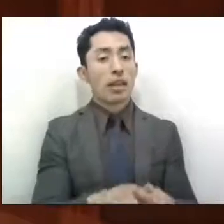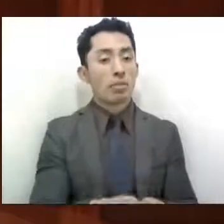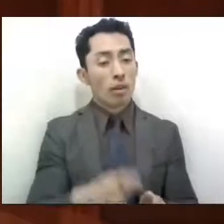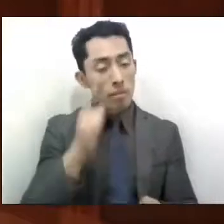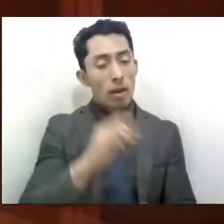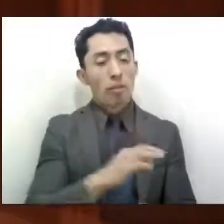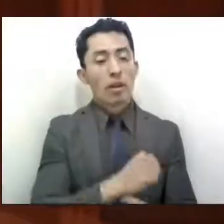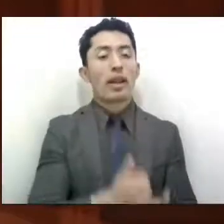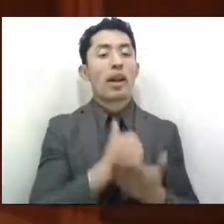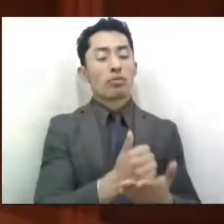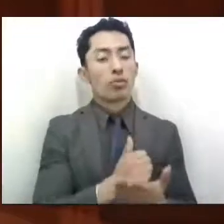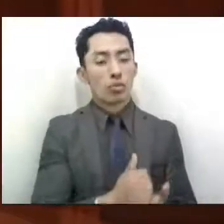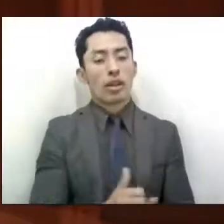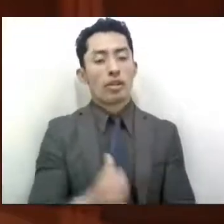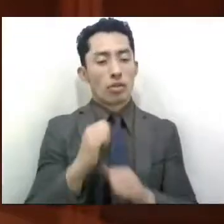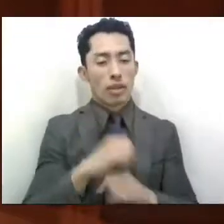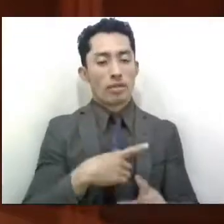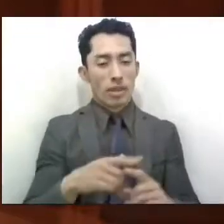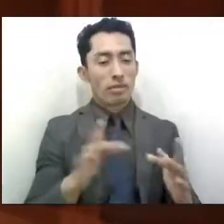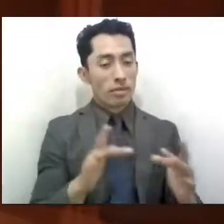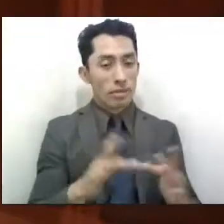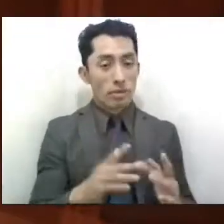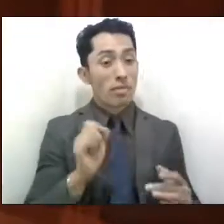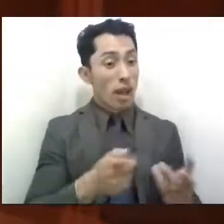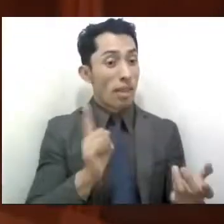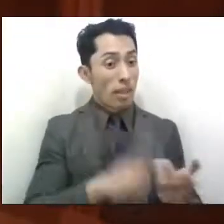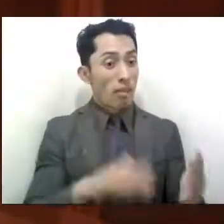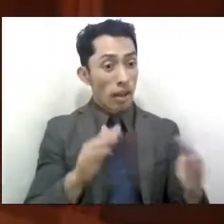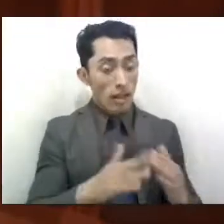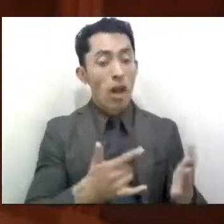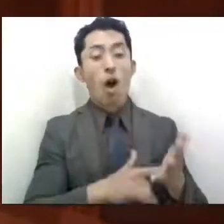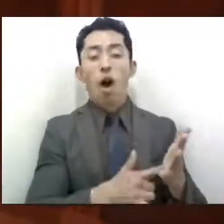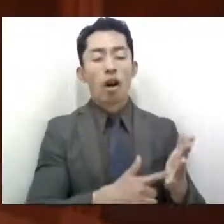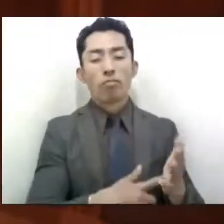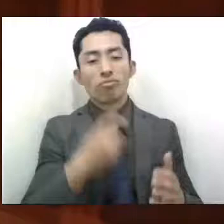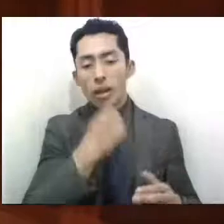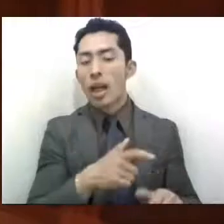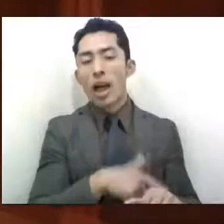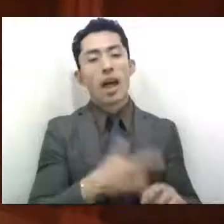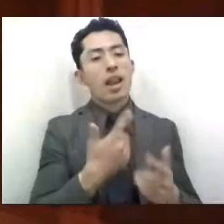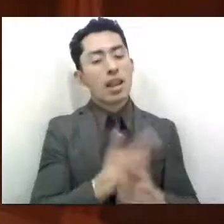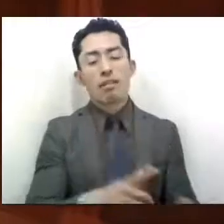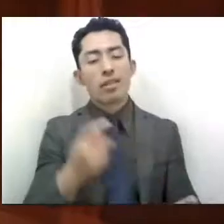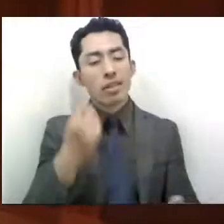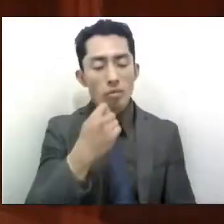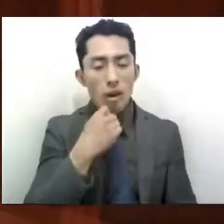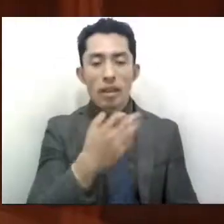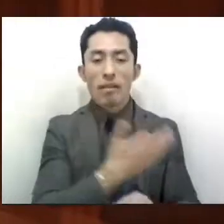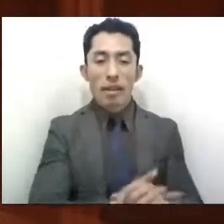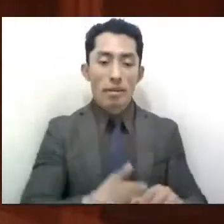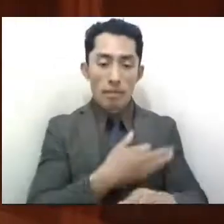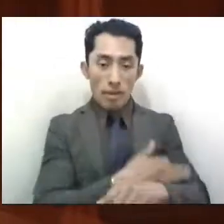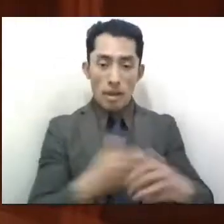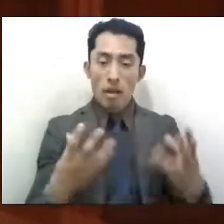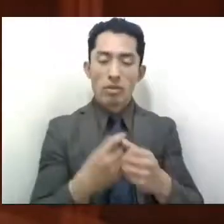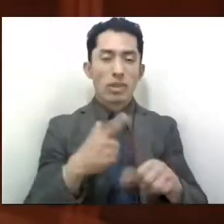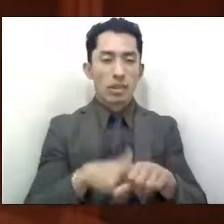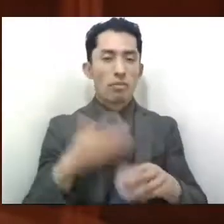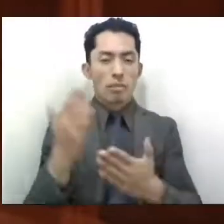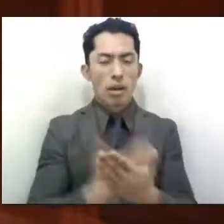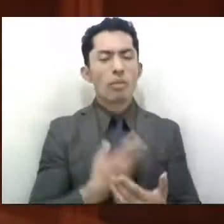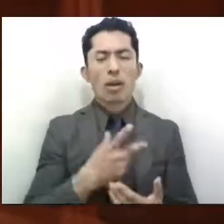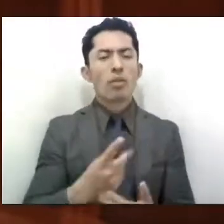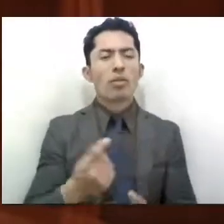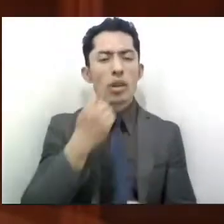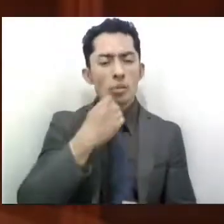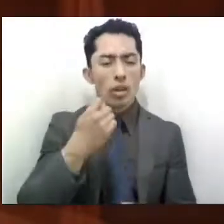a distancia, sin horarios, restando tiempo al dedicado a la familia, pero sin tregua para cumplir con los programas